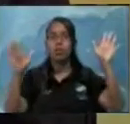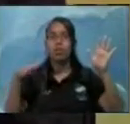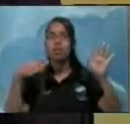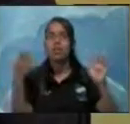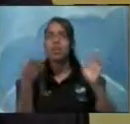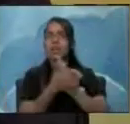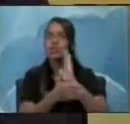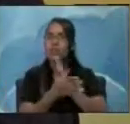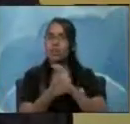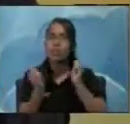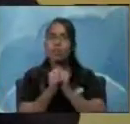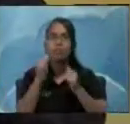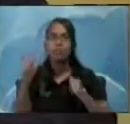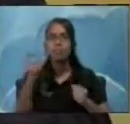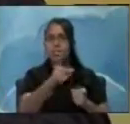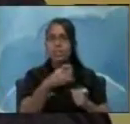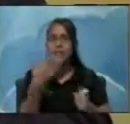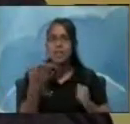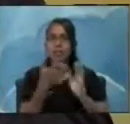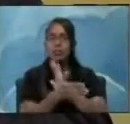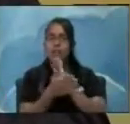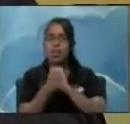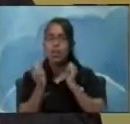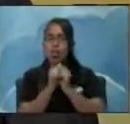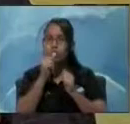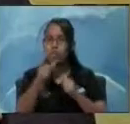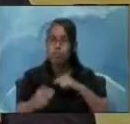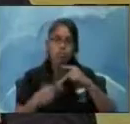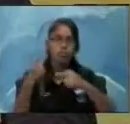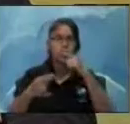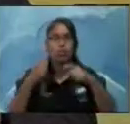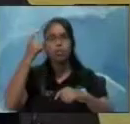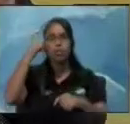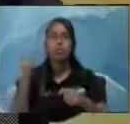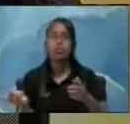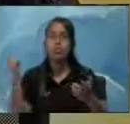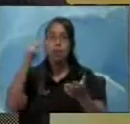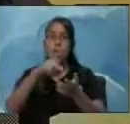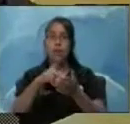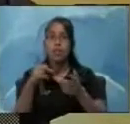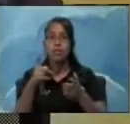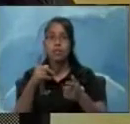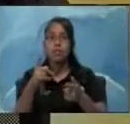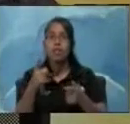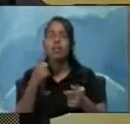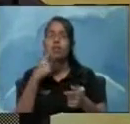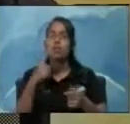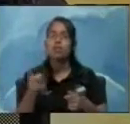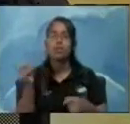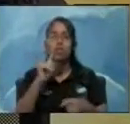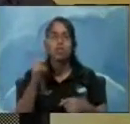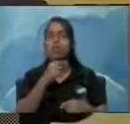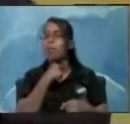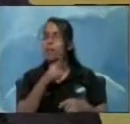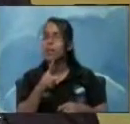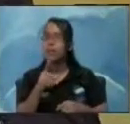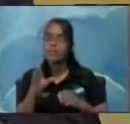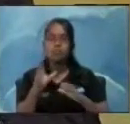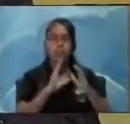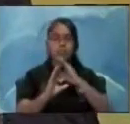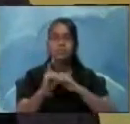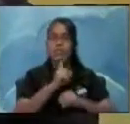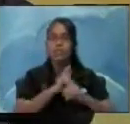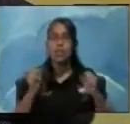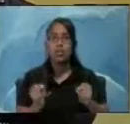sucede con el ser humano Qué sucede contigo todos los días cuando tú te levantas déjame decirte No pierdas tu capacidad de